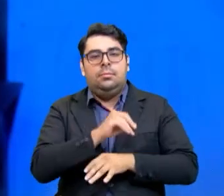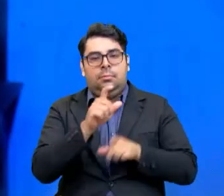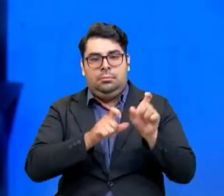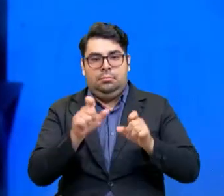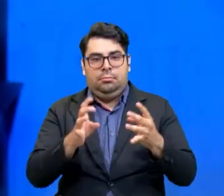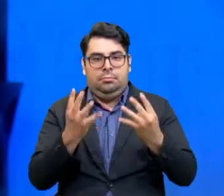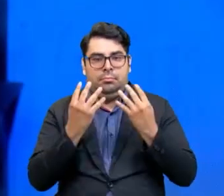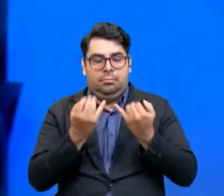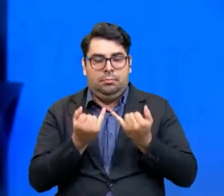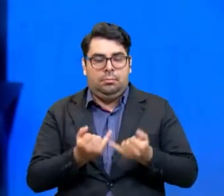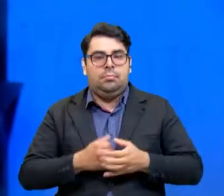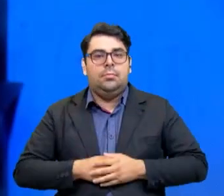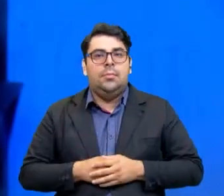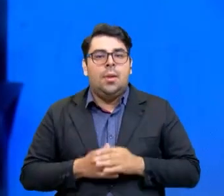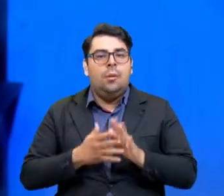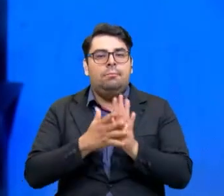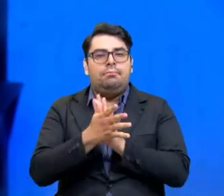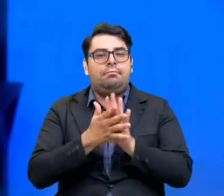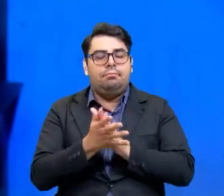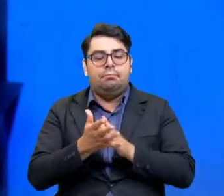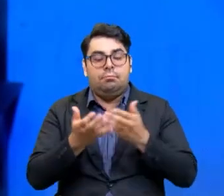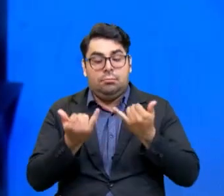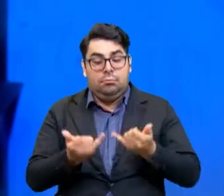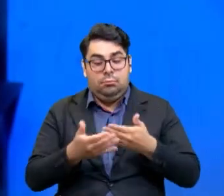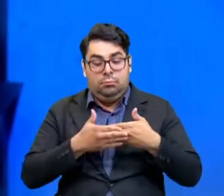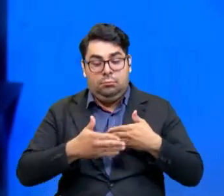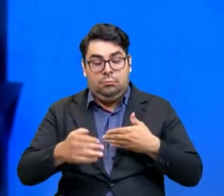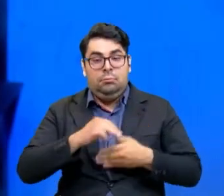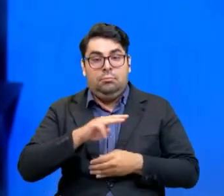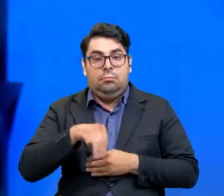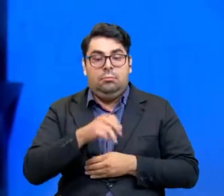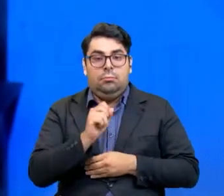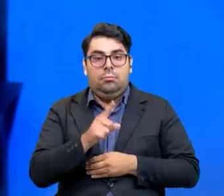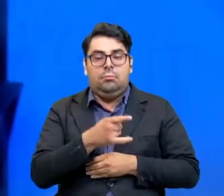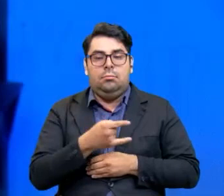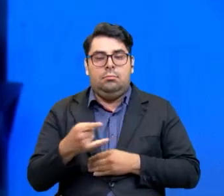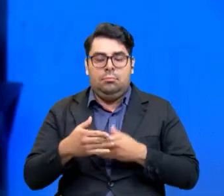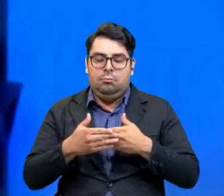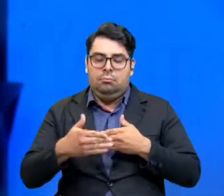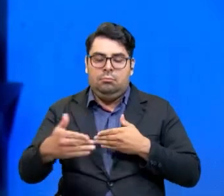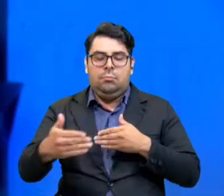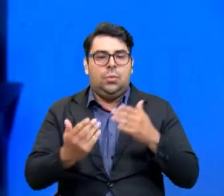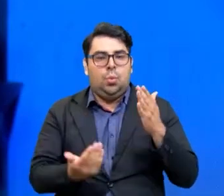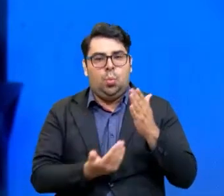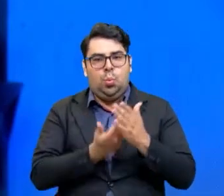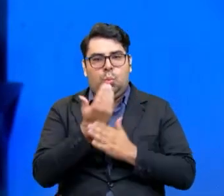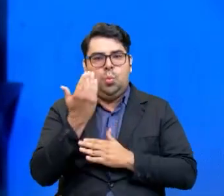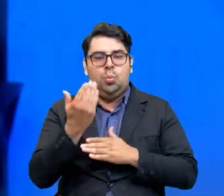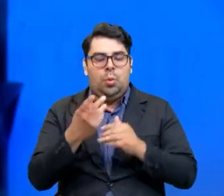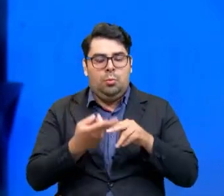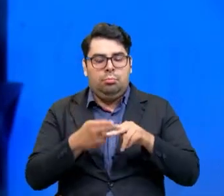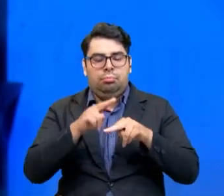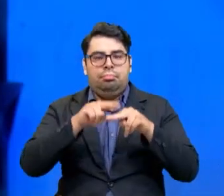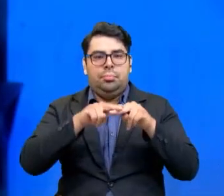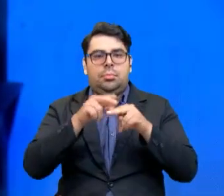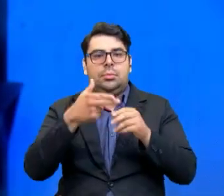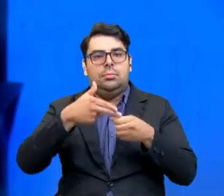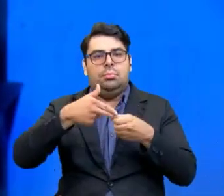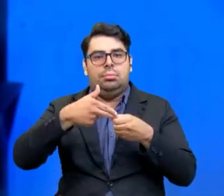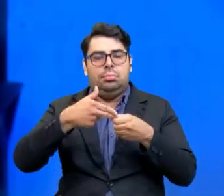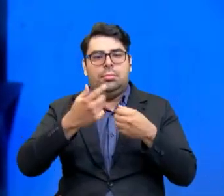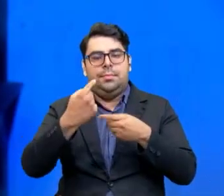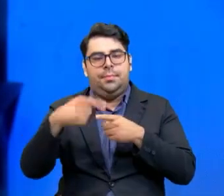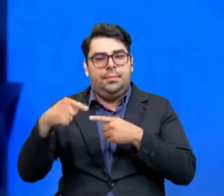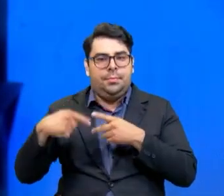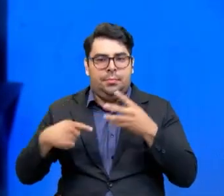pues también les contamos que a partir de hoy, miércoles 1 de marzo, comenzó a regir un nuevo aumento en el precio de los